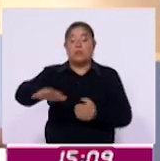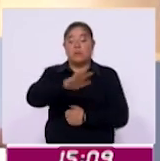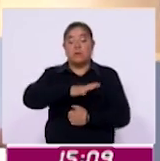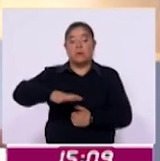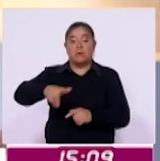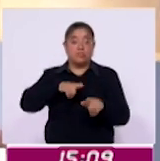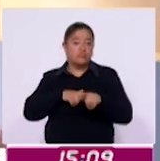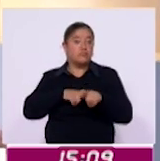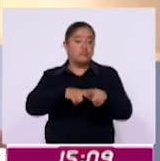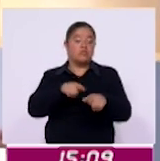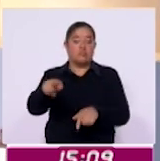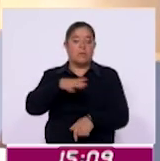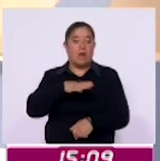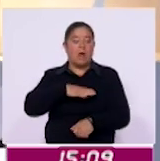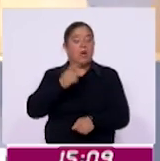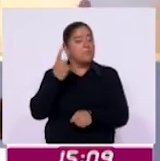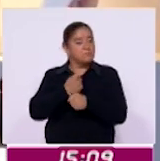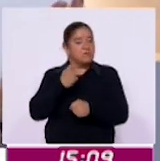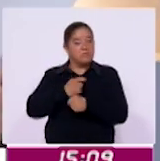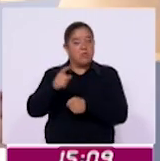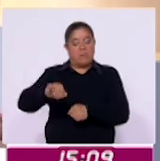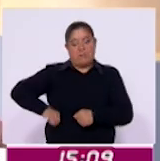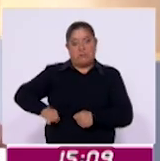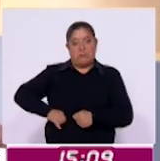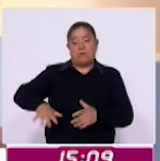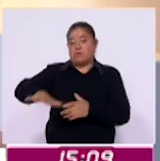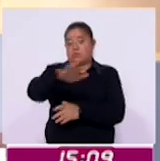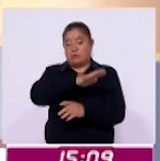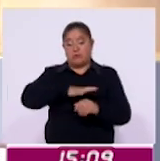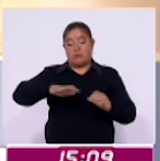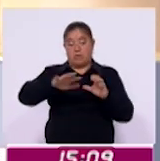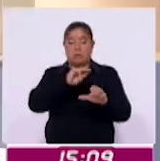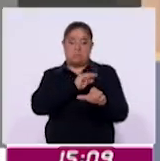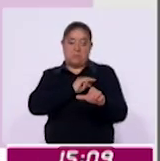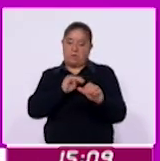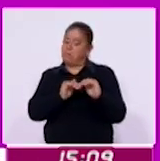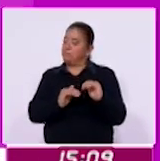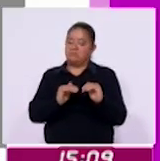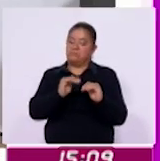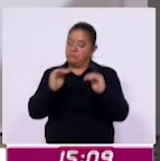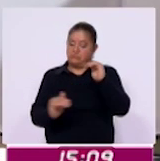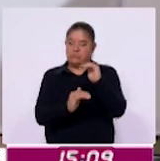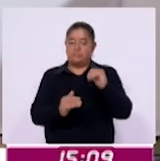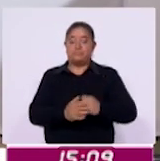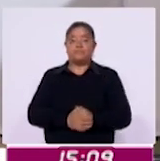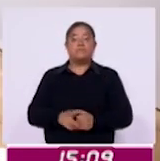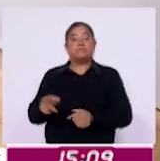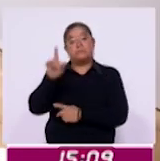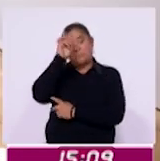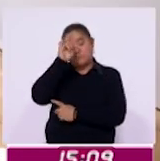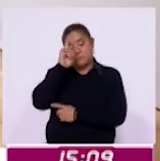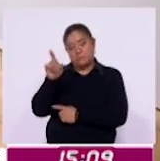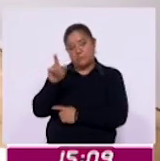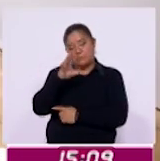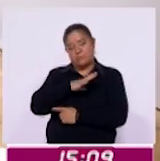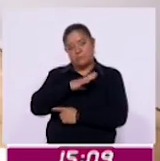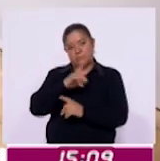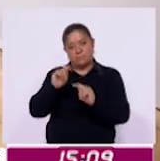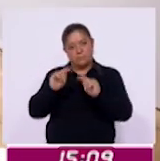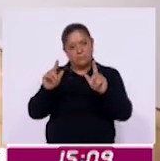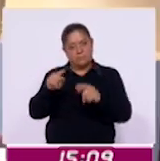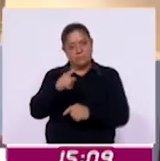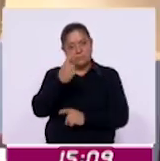donde prevalezca el interés colectivo sobre el particular. Durante la sesión se informó que Tlaxcala cuenta